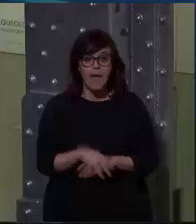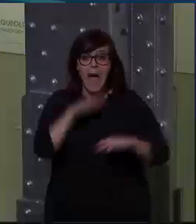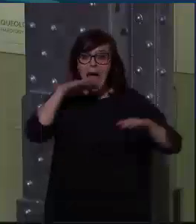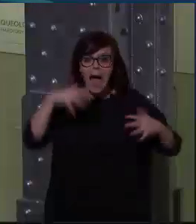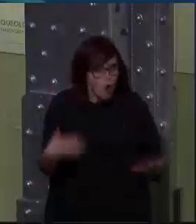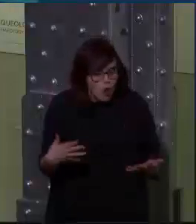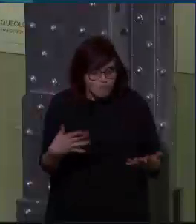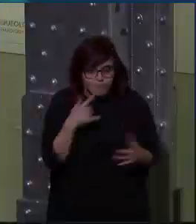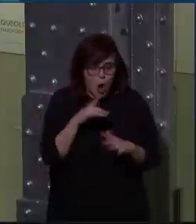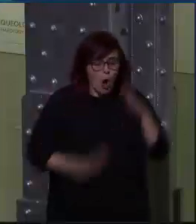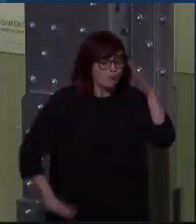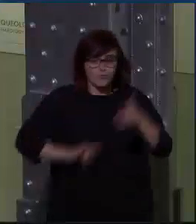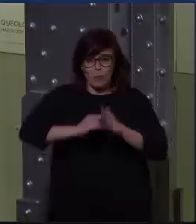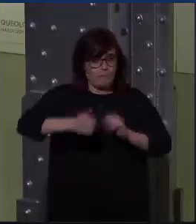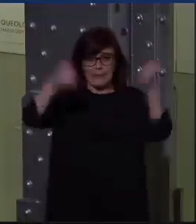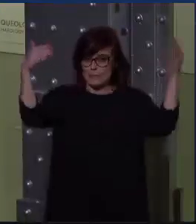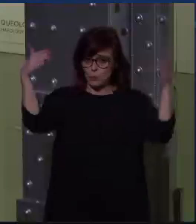o nunca.